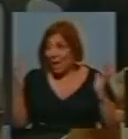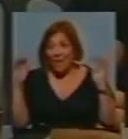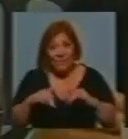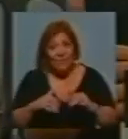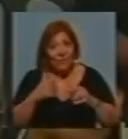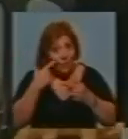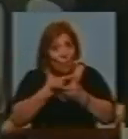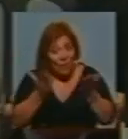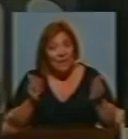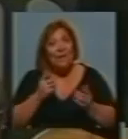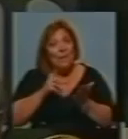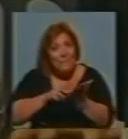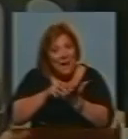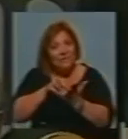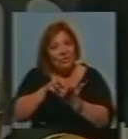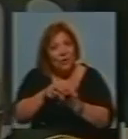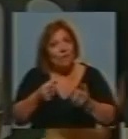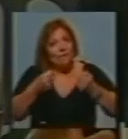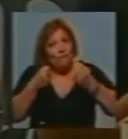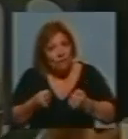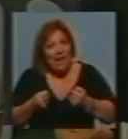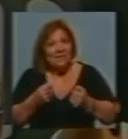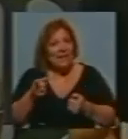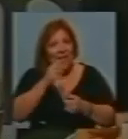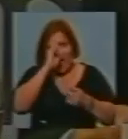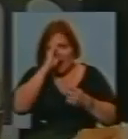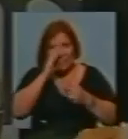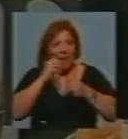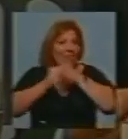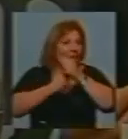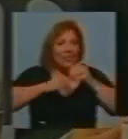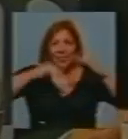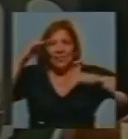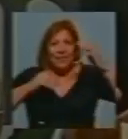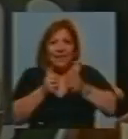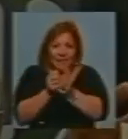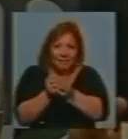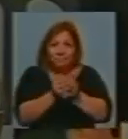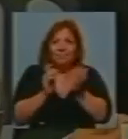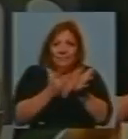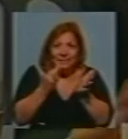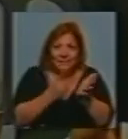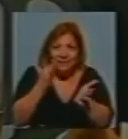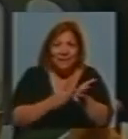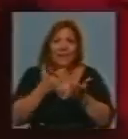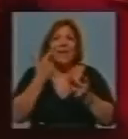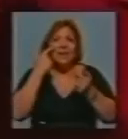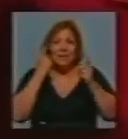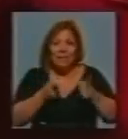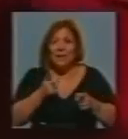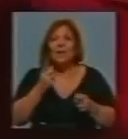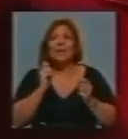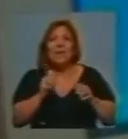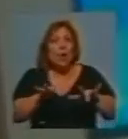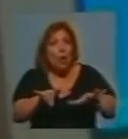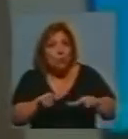cual tenemos que seguir avanzando, consolidando esa estructura y permitiendo que siga funcionando en forma fluida. El soporte